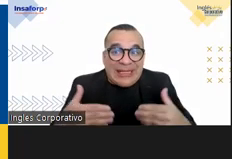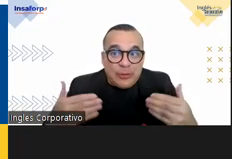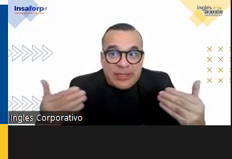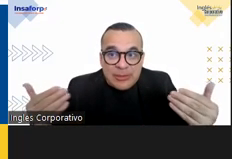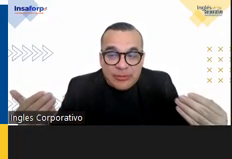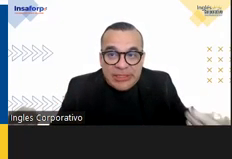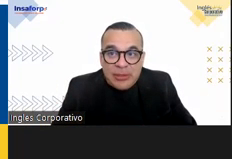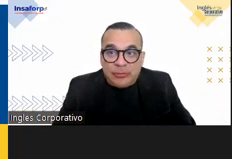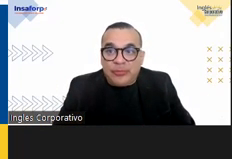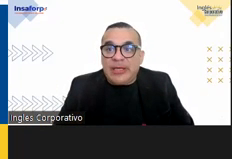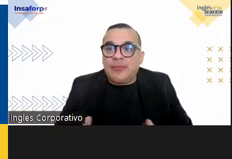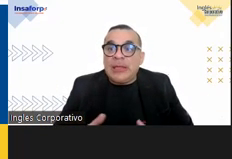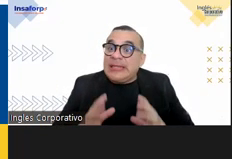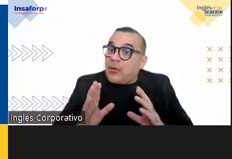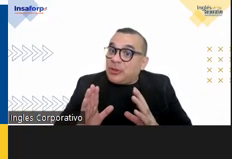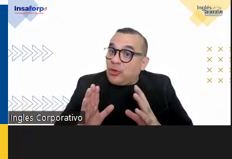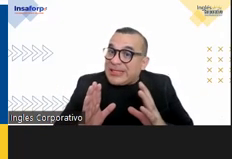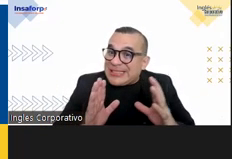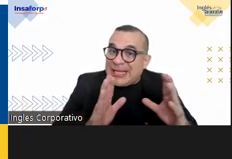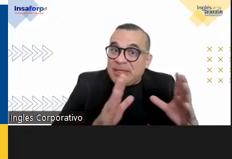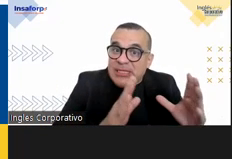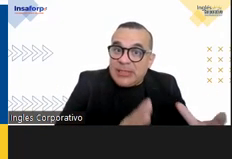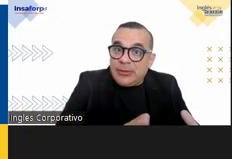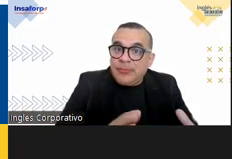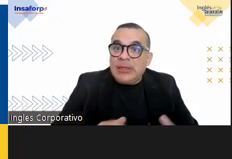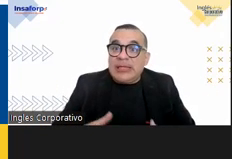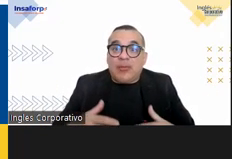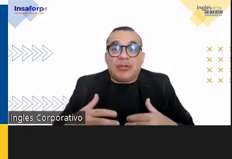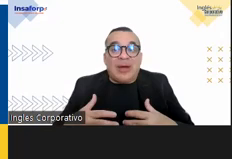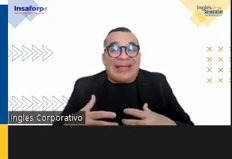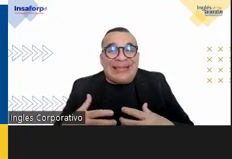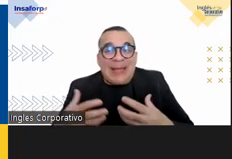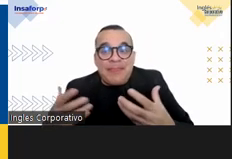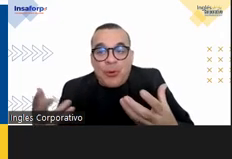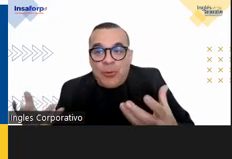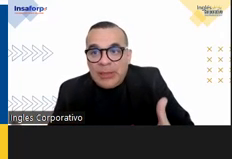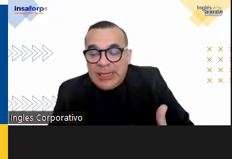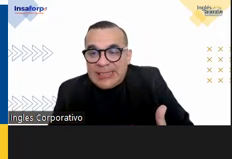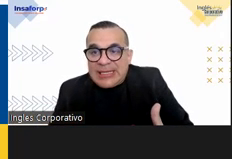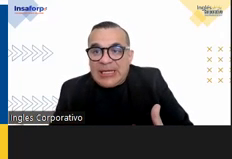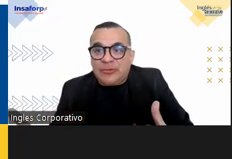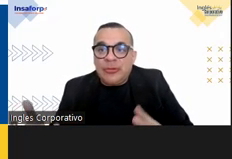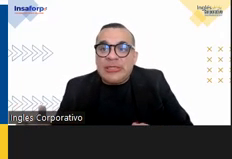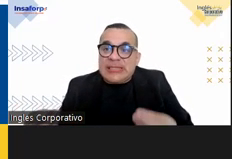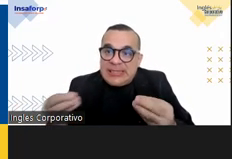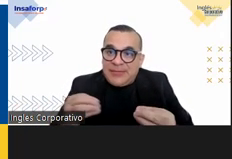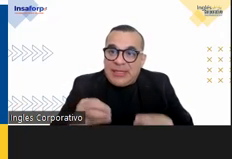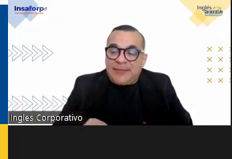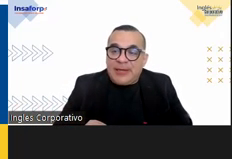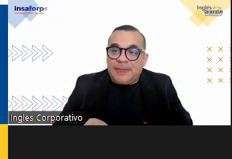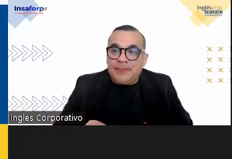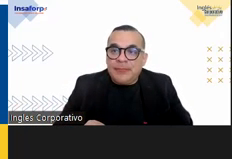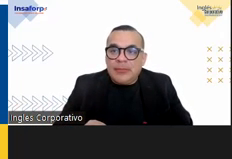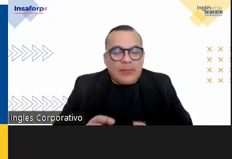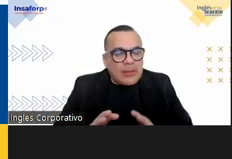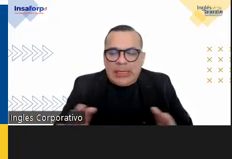a los datos que se obtuvieron, de acuerdo a lo que se está midiendo, de acuerdo al tiempo que en este caso se debe de